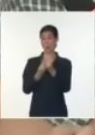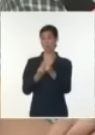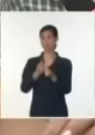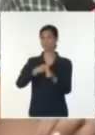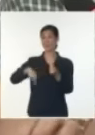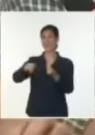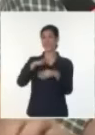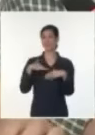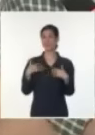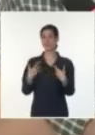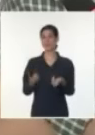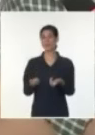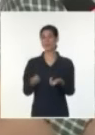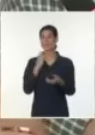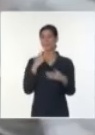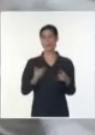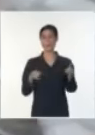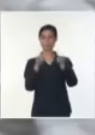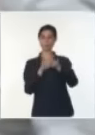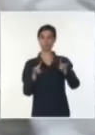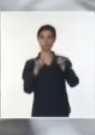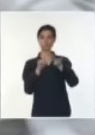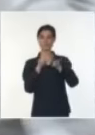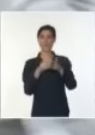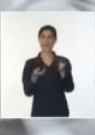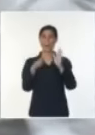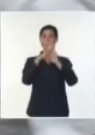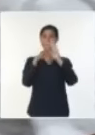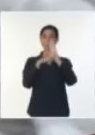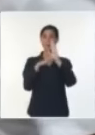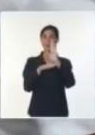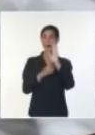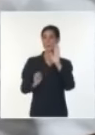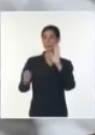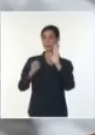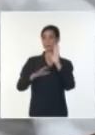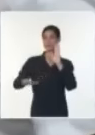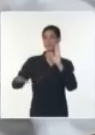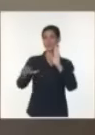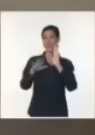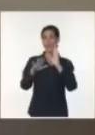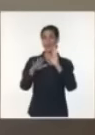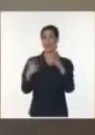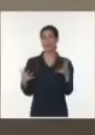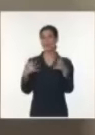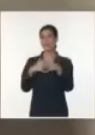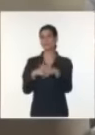Fue la periodista a hacer un reportaje de un encuentro con los jóvenes y el único que habla es Canel.